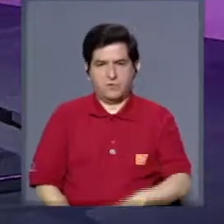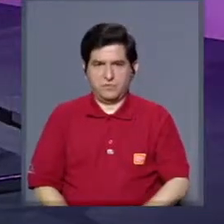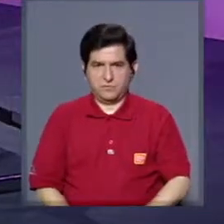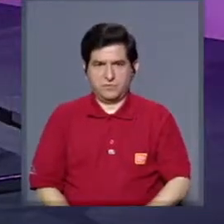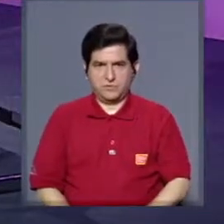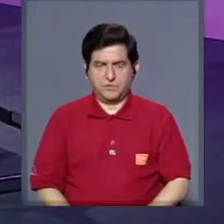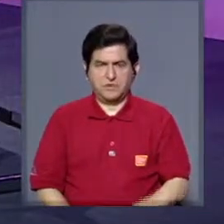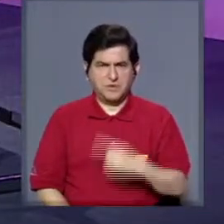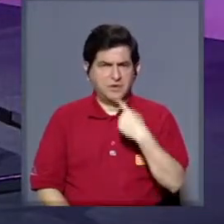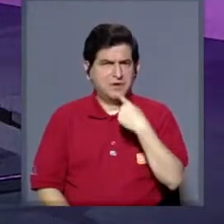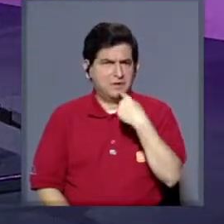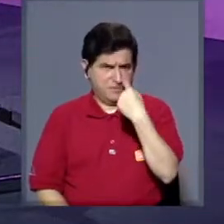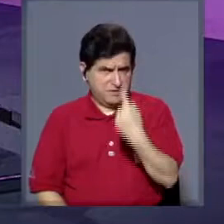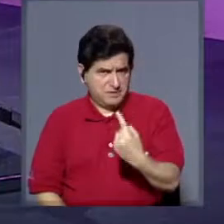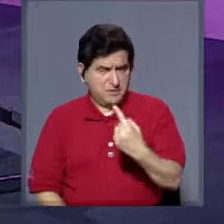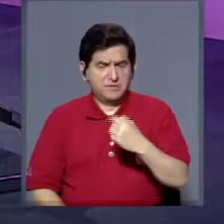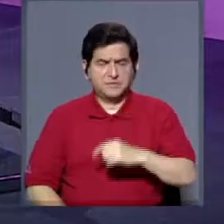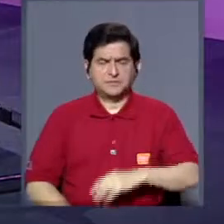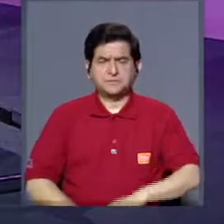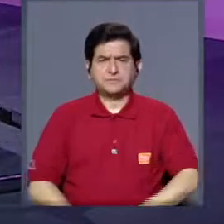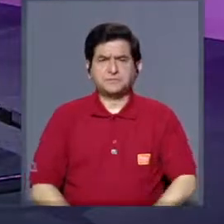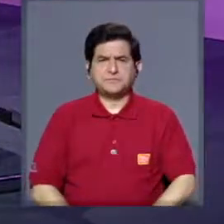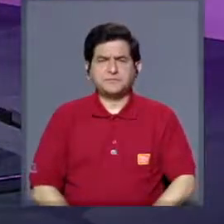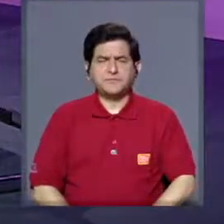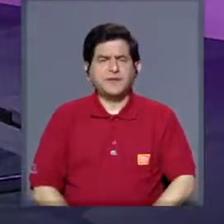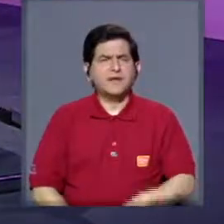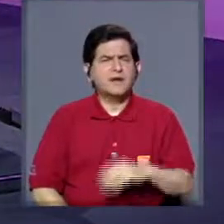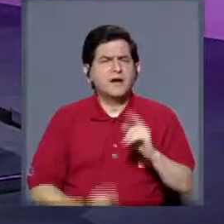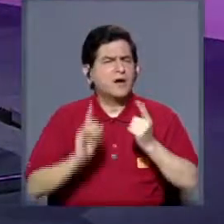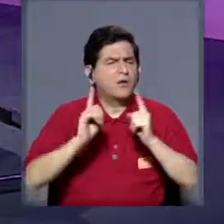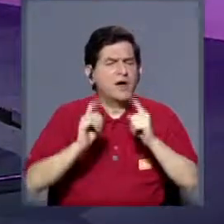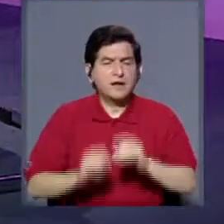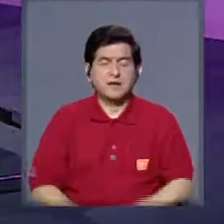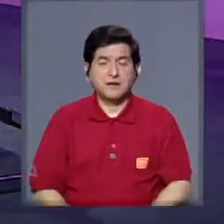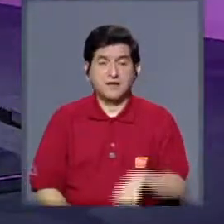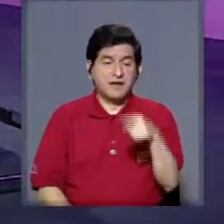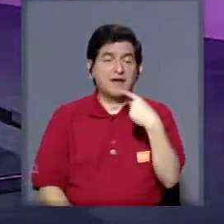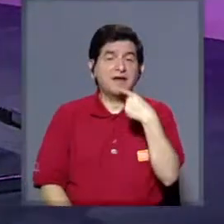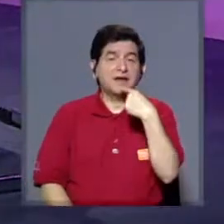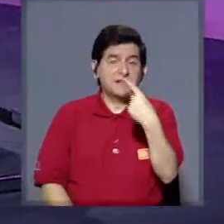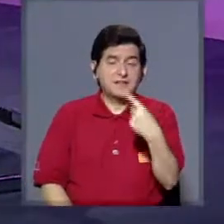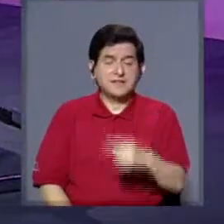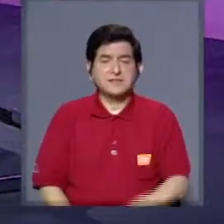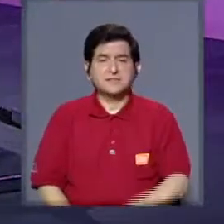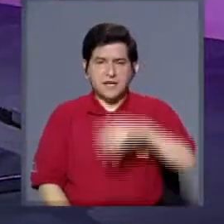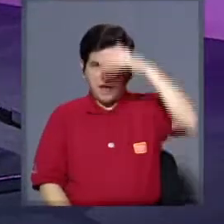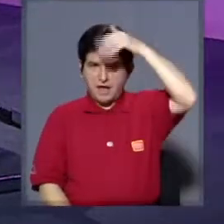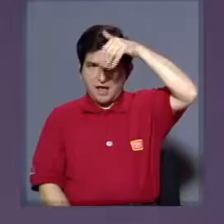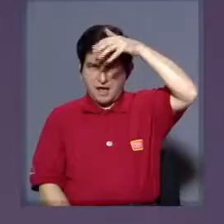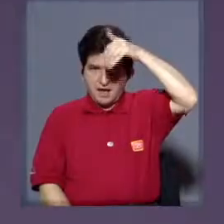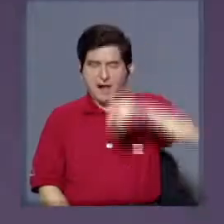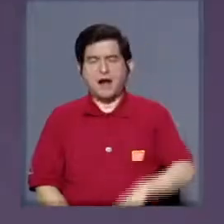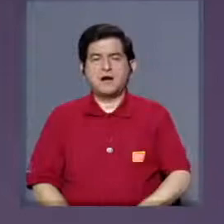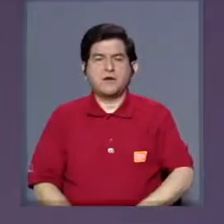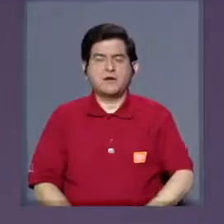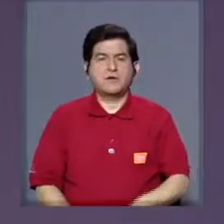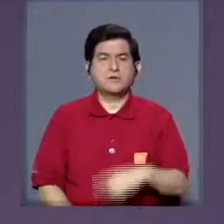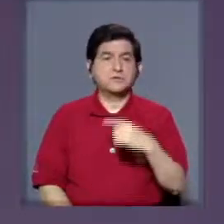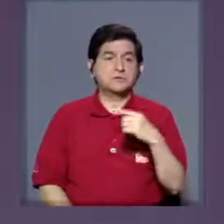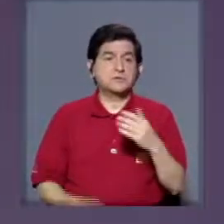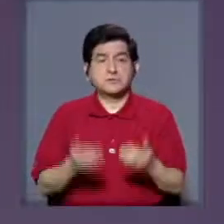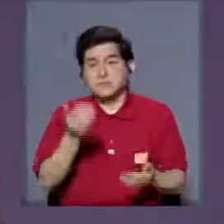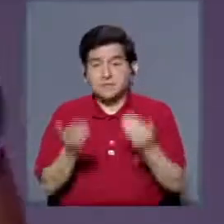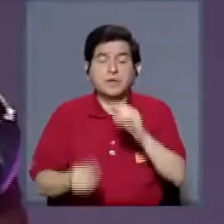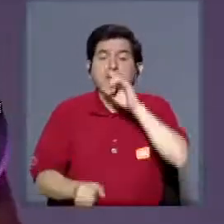que se menciona que olvide cualquiera dice el que carlos alvarado firmó o